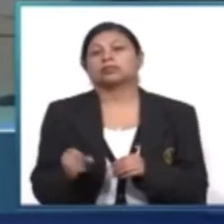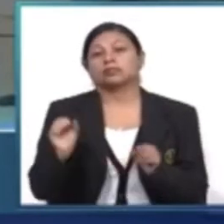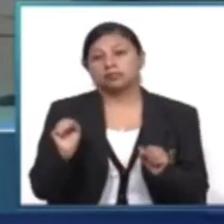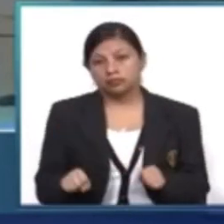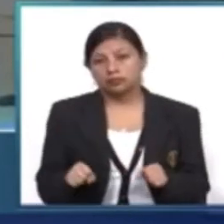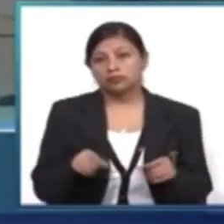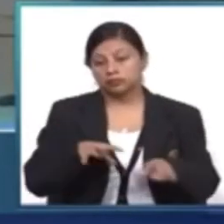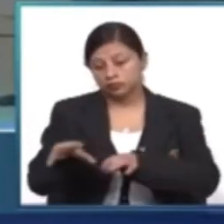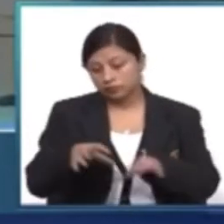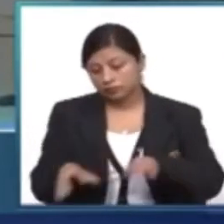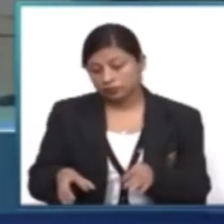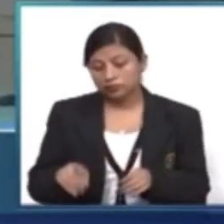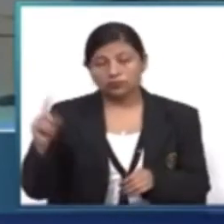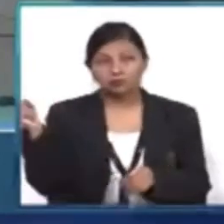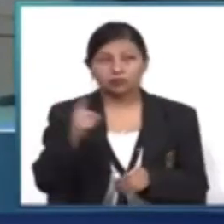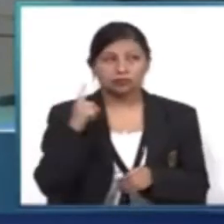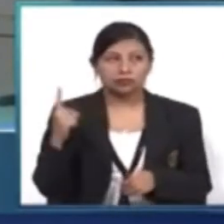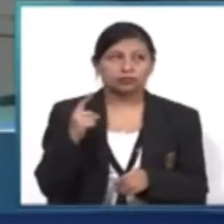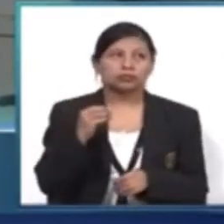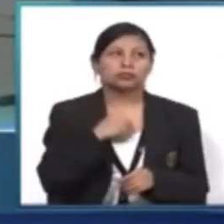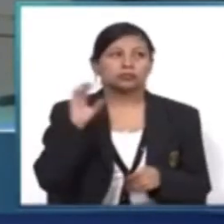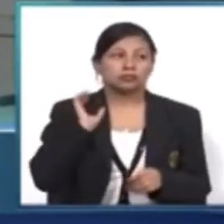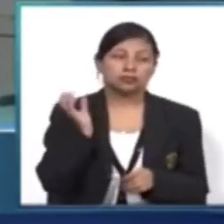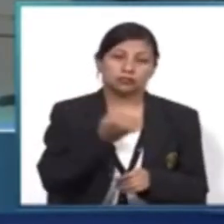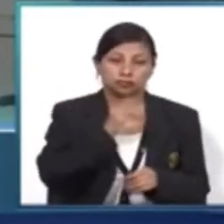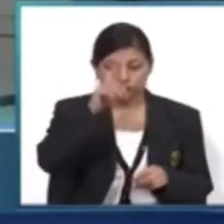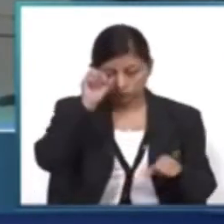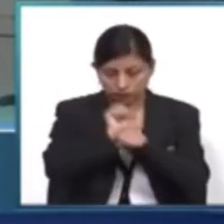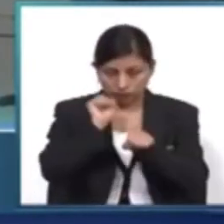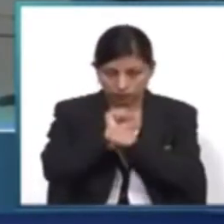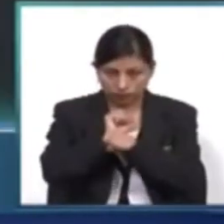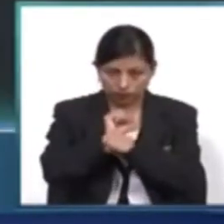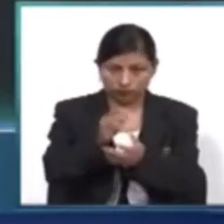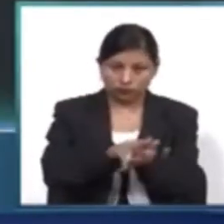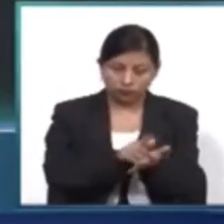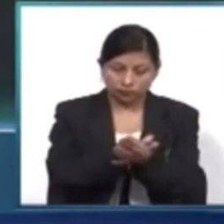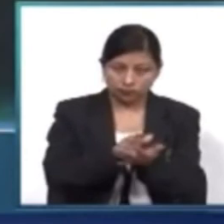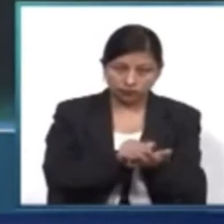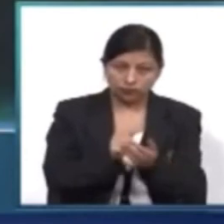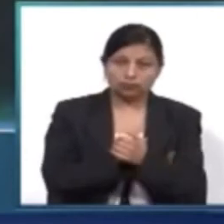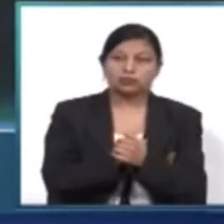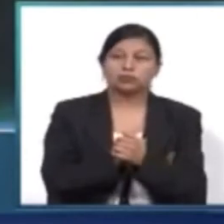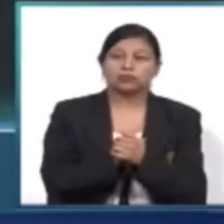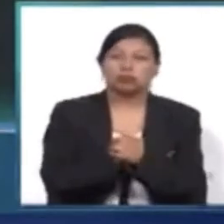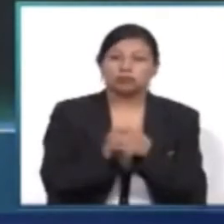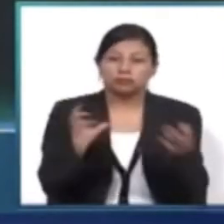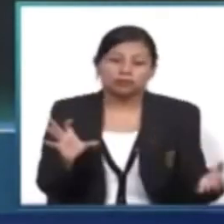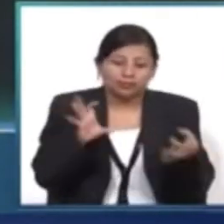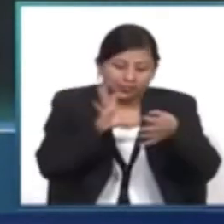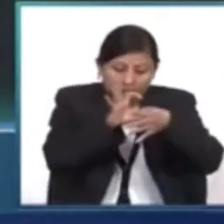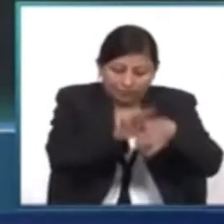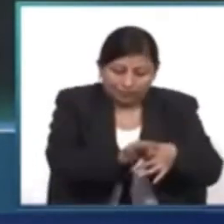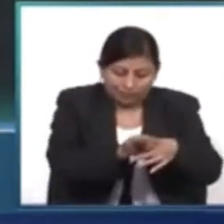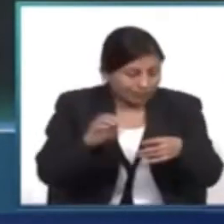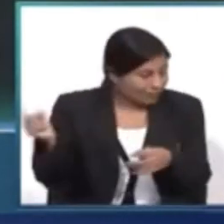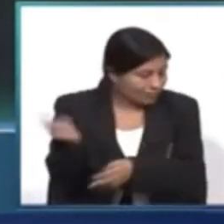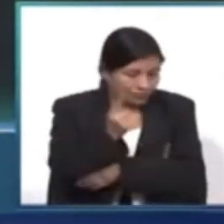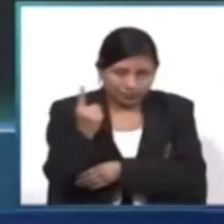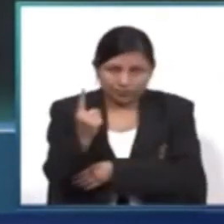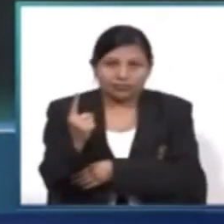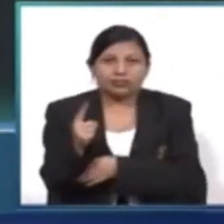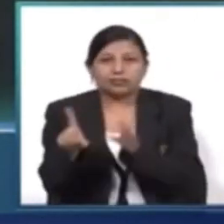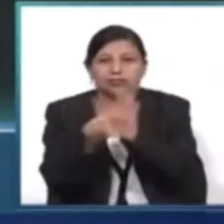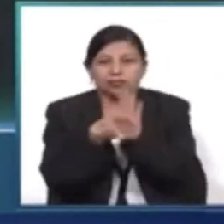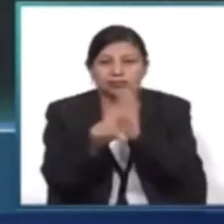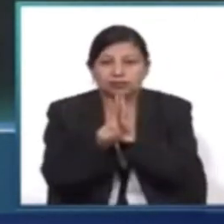una actividad que creo que es importante que el Congreso trabaje con finanzas, y eso es el amarre más importante que tenemos es la